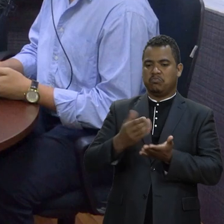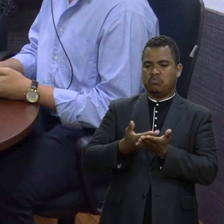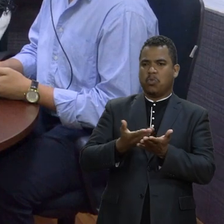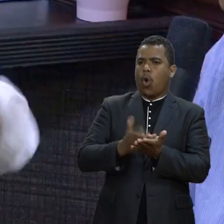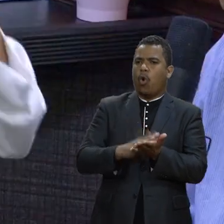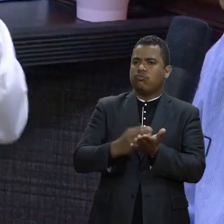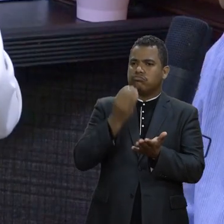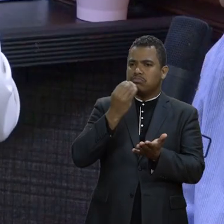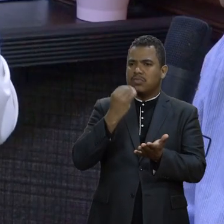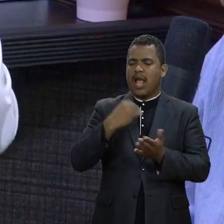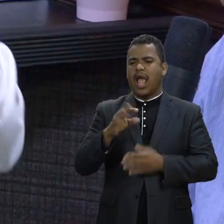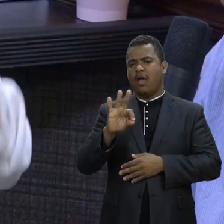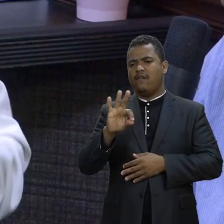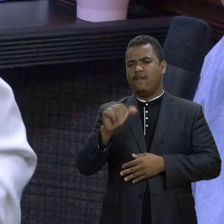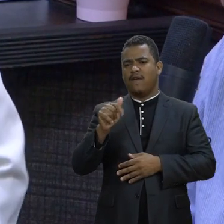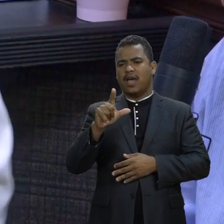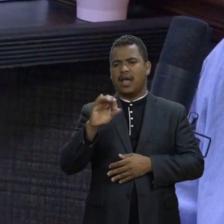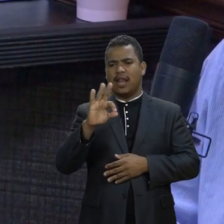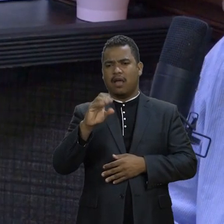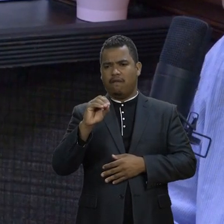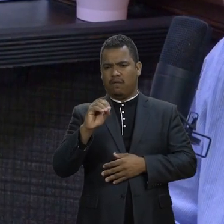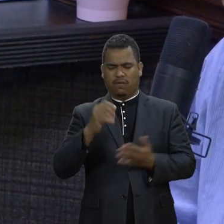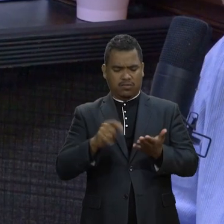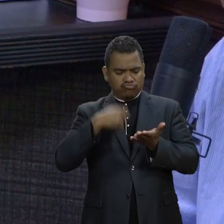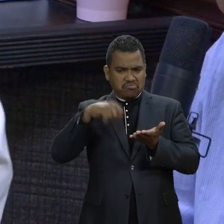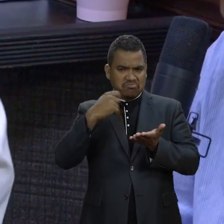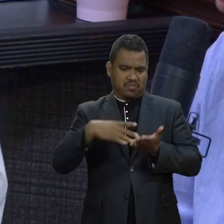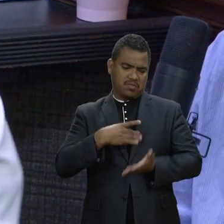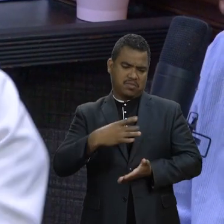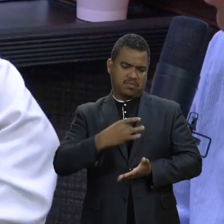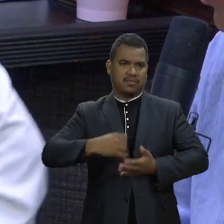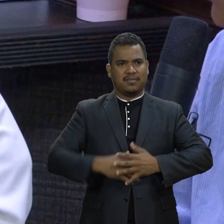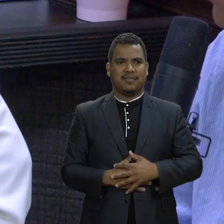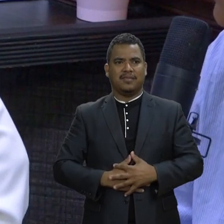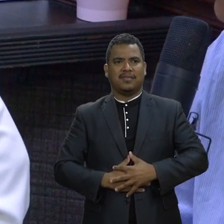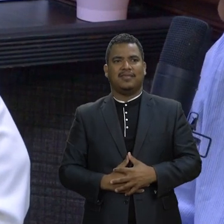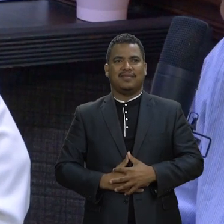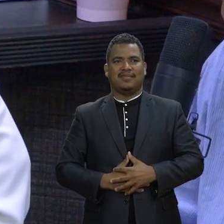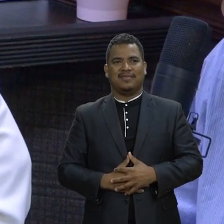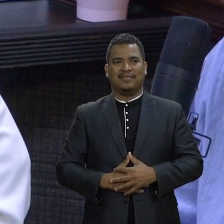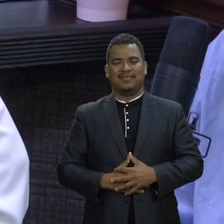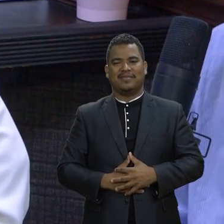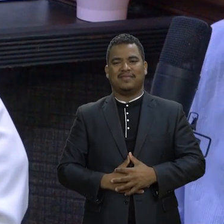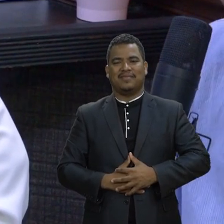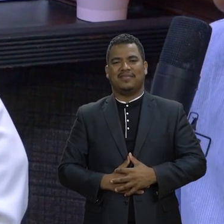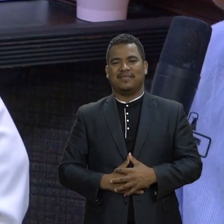y entonces me gusta mucho el falafel. El falafel. Ok, qué bonita opción. Ah,